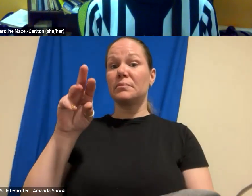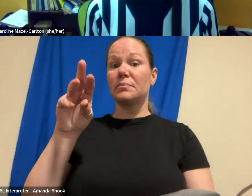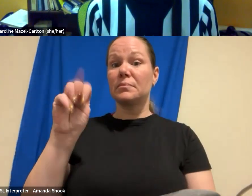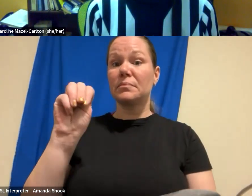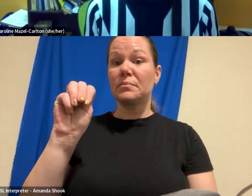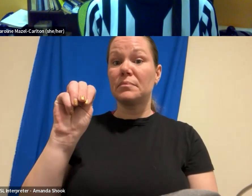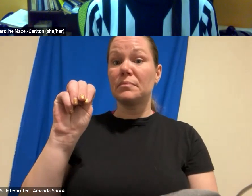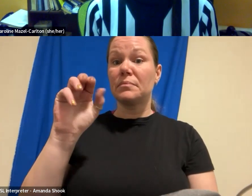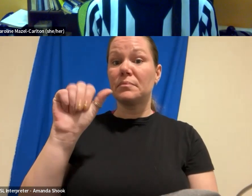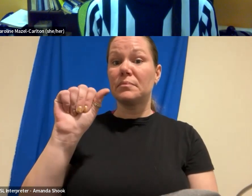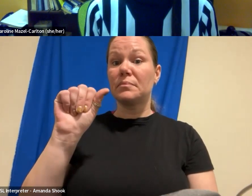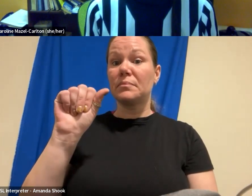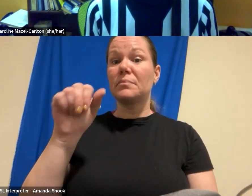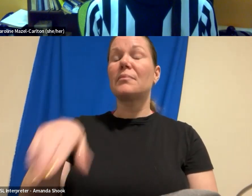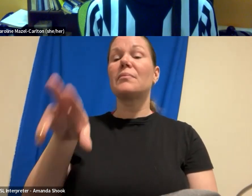calendario que es